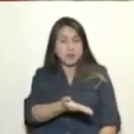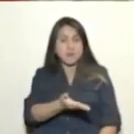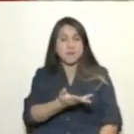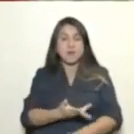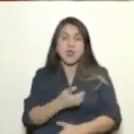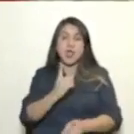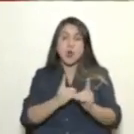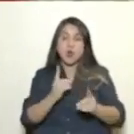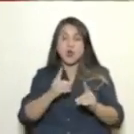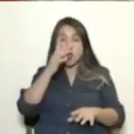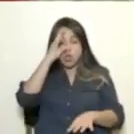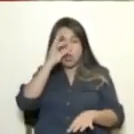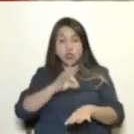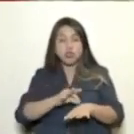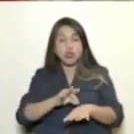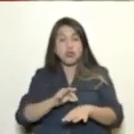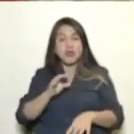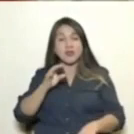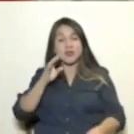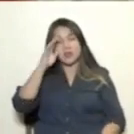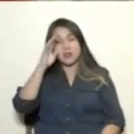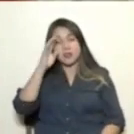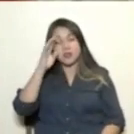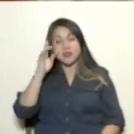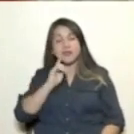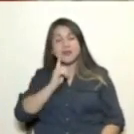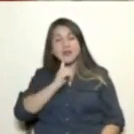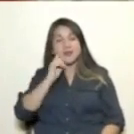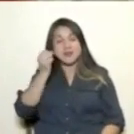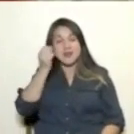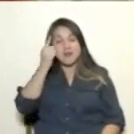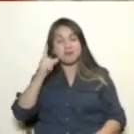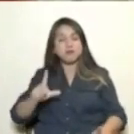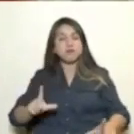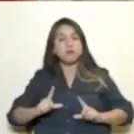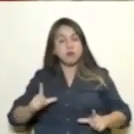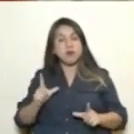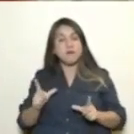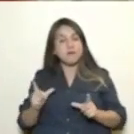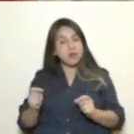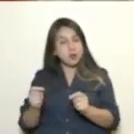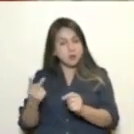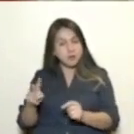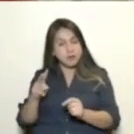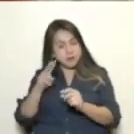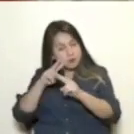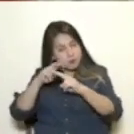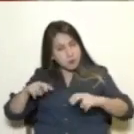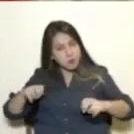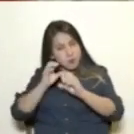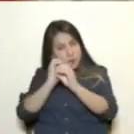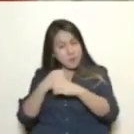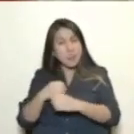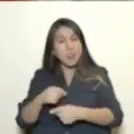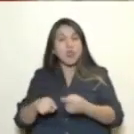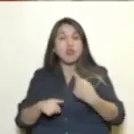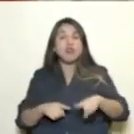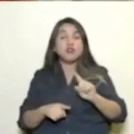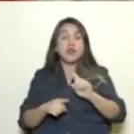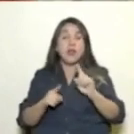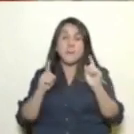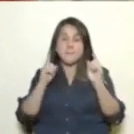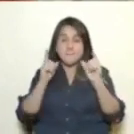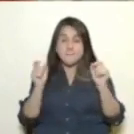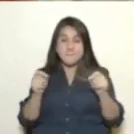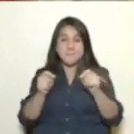algunos virólogos, no sé si serán un poco exagerados tal vez, pero hay virólogos que dicen que bueno, que venimos de varias pandemias anteriores, que esta